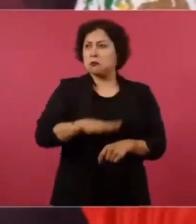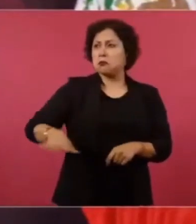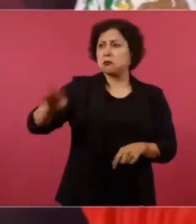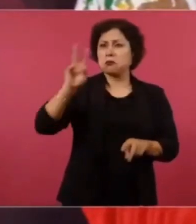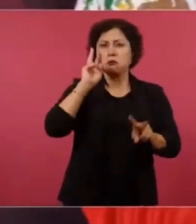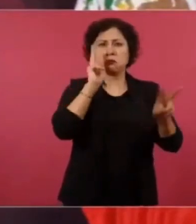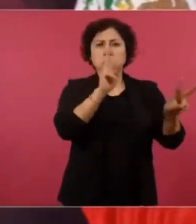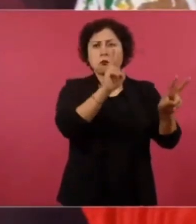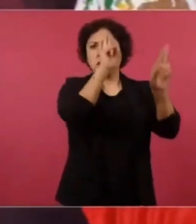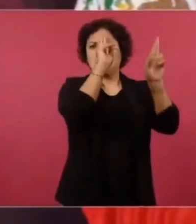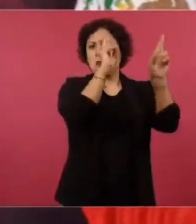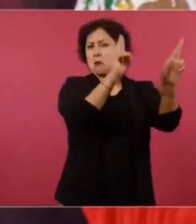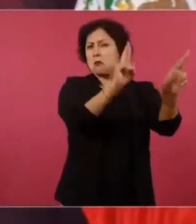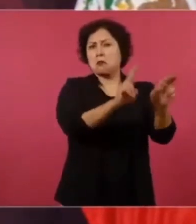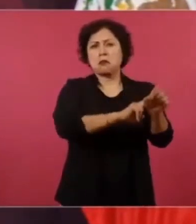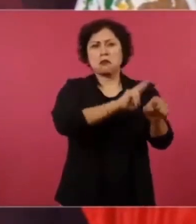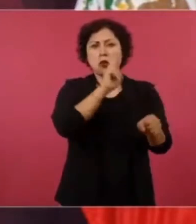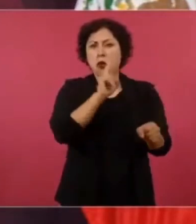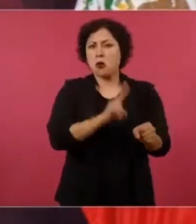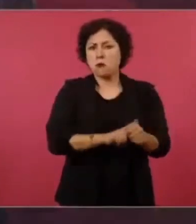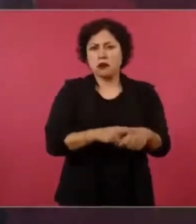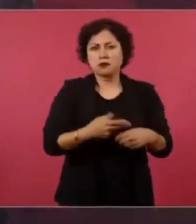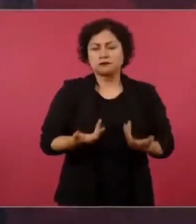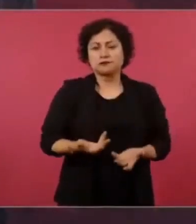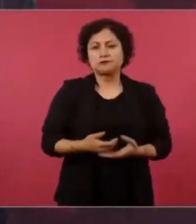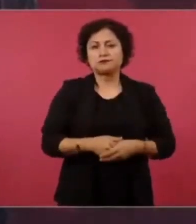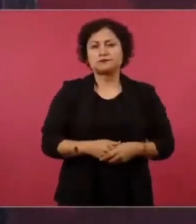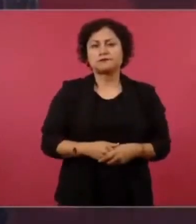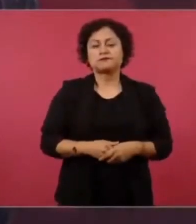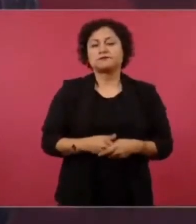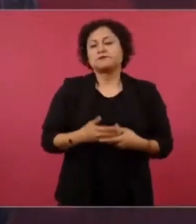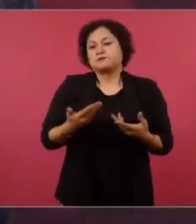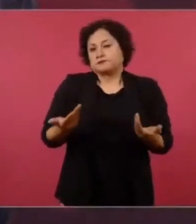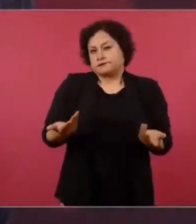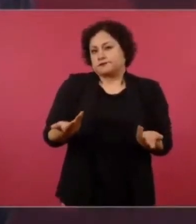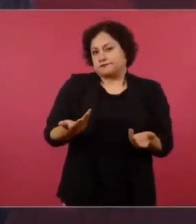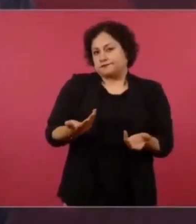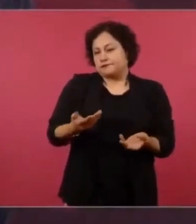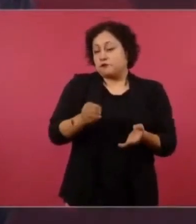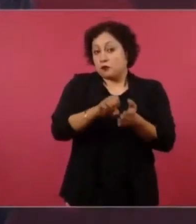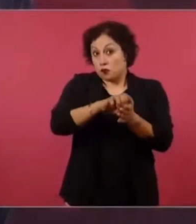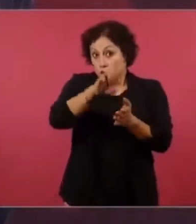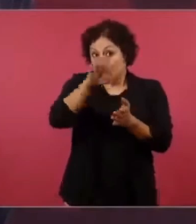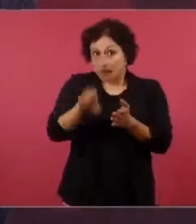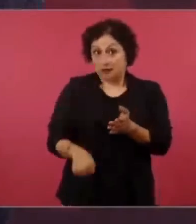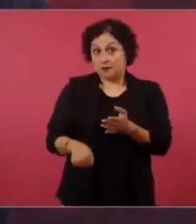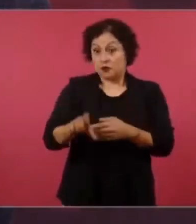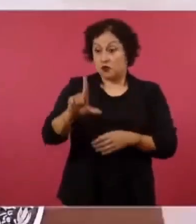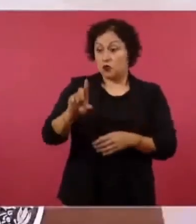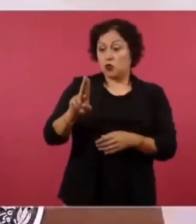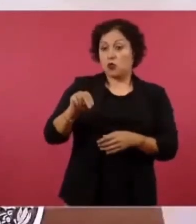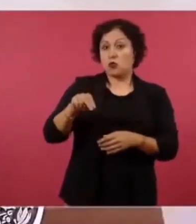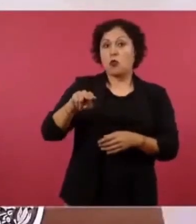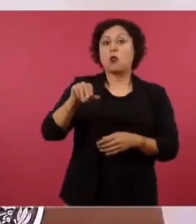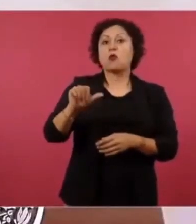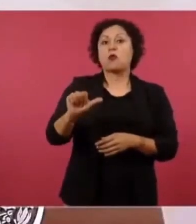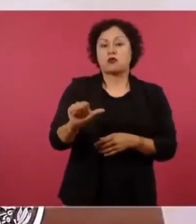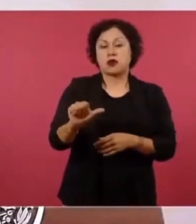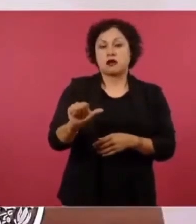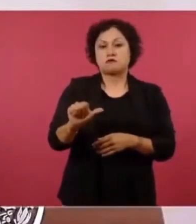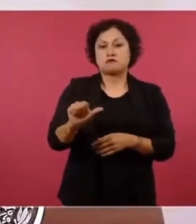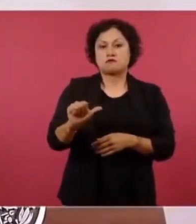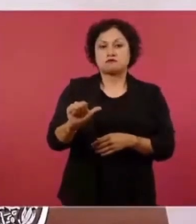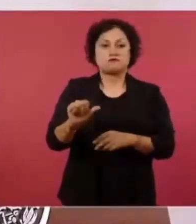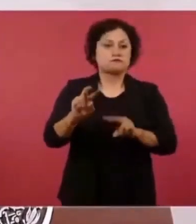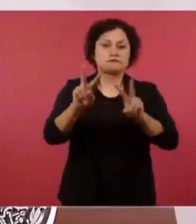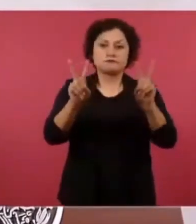Entonces, sí, en el caso de García Luna, lo tiene que resolver el